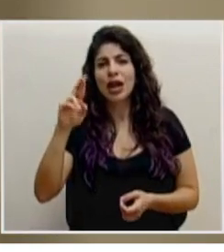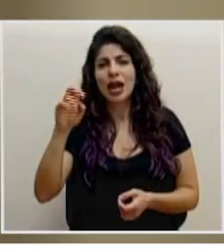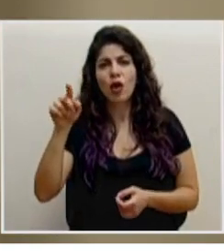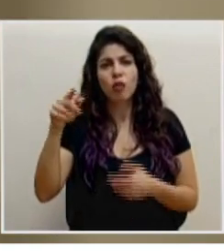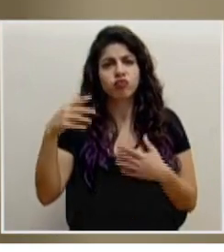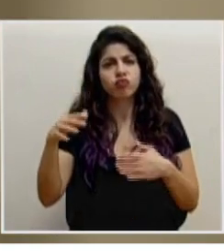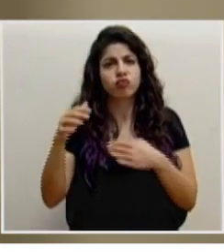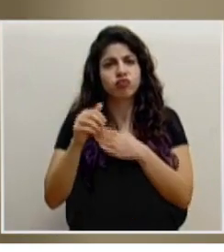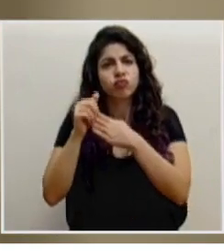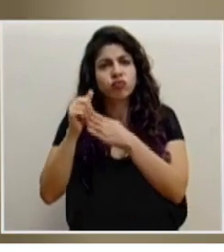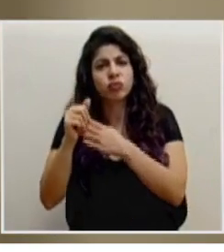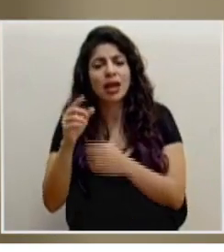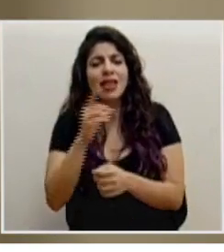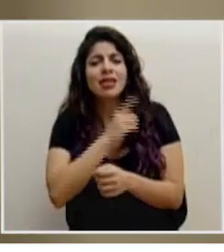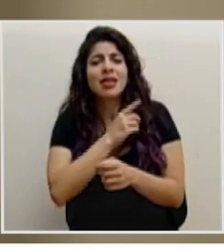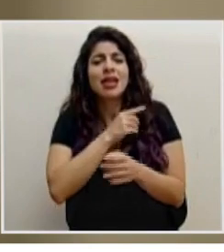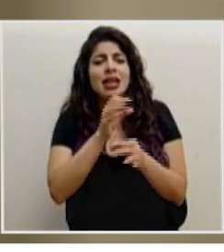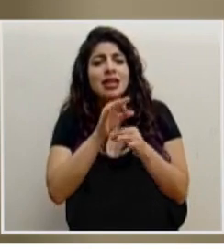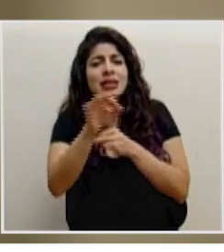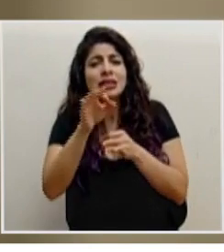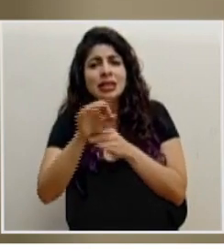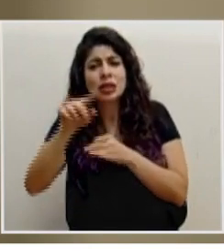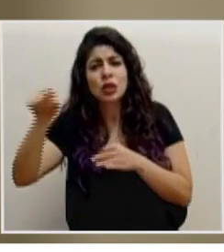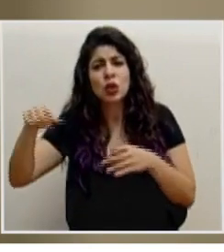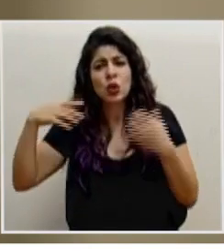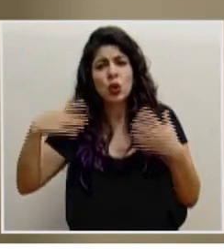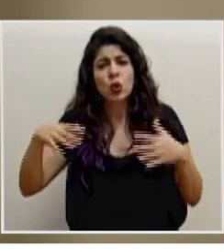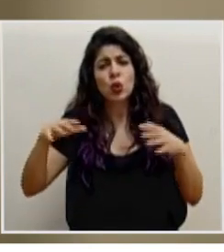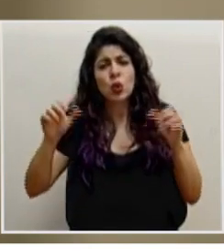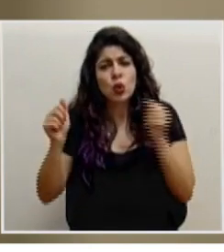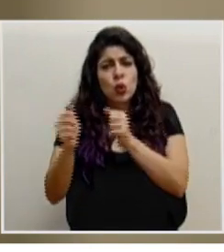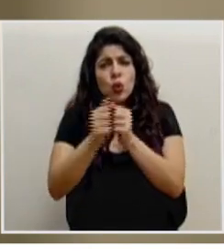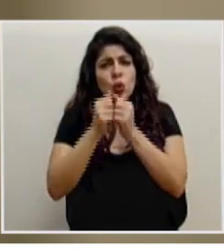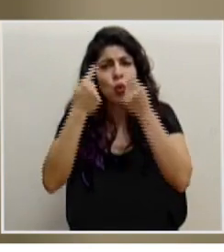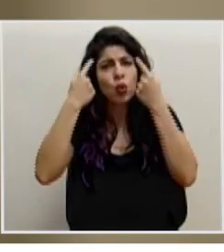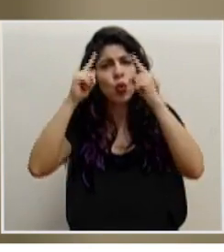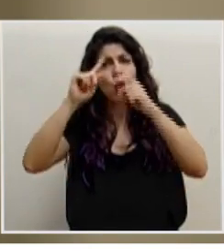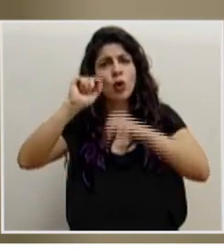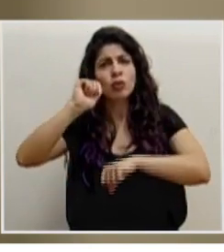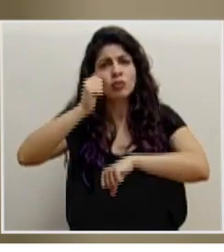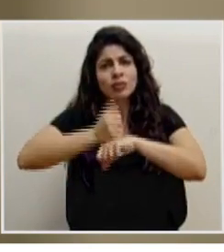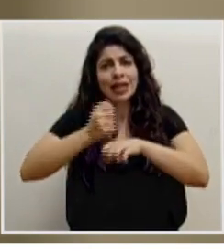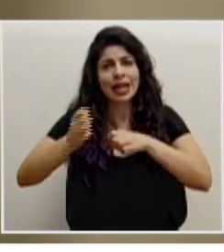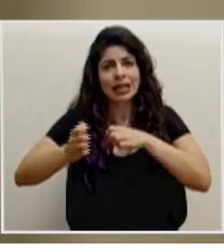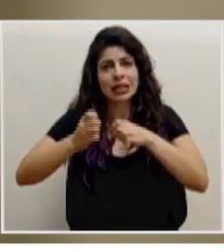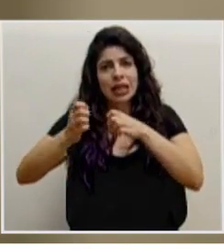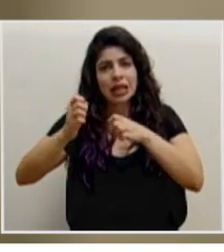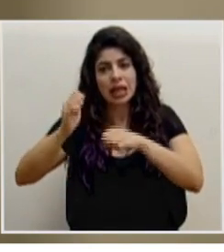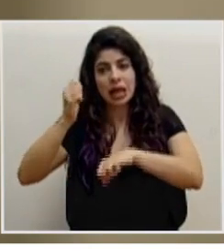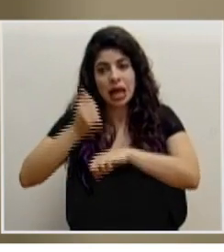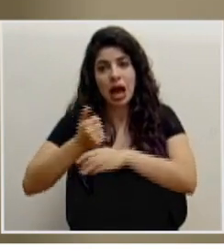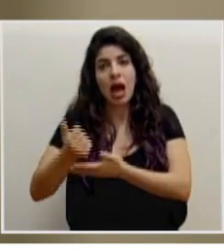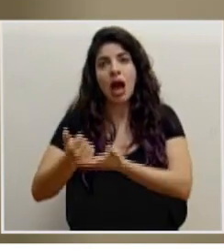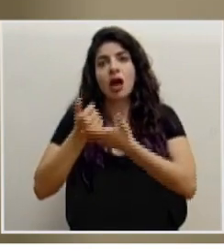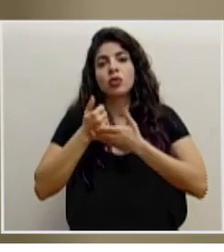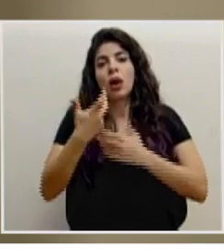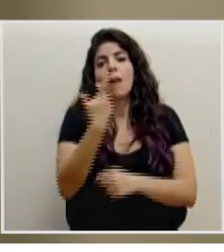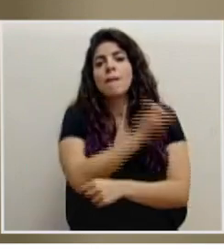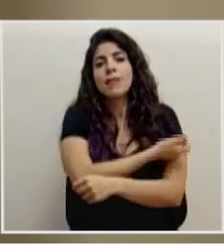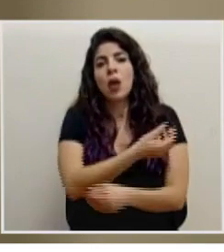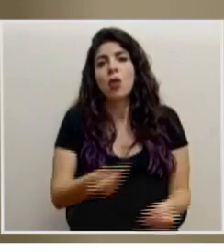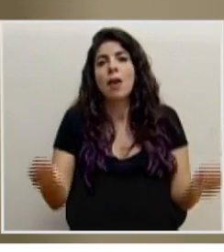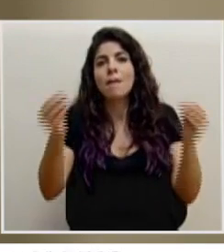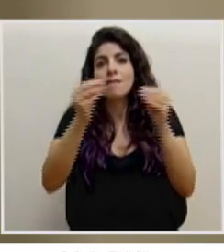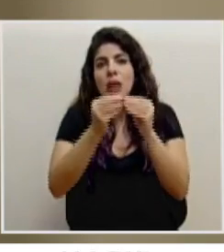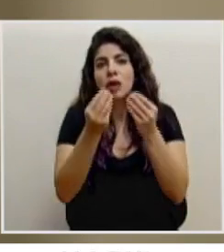y a todos los directores regionales por haber logrado elaborar esta estrategia, la cual nos va a permitir vacunar muchísimas personas